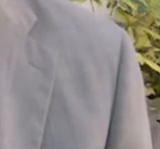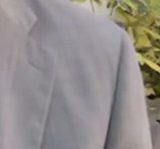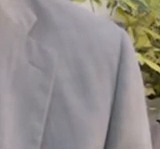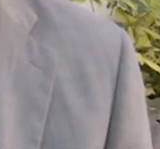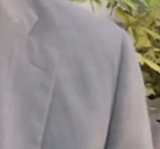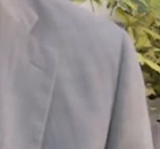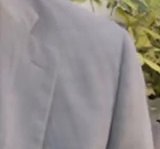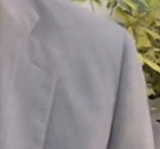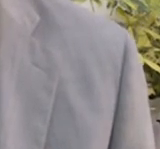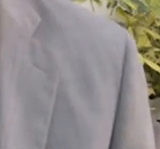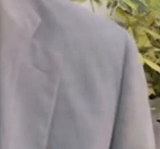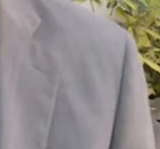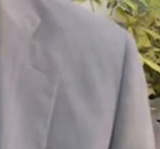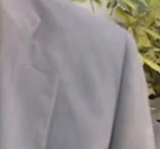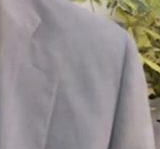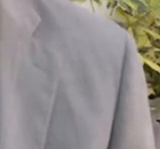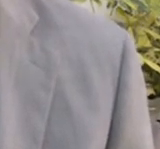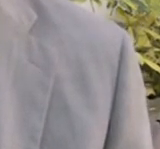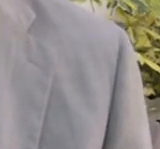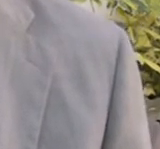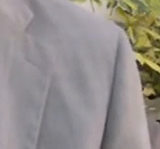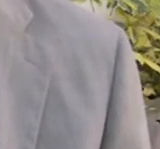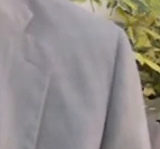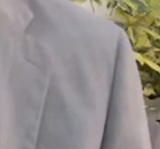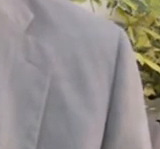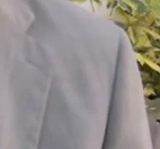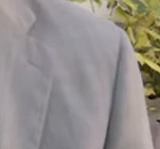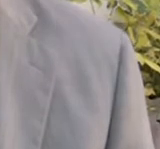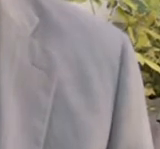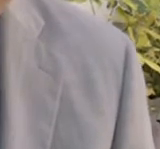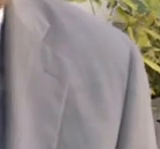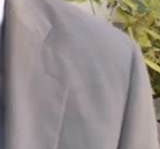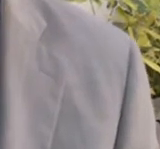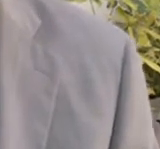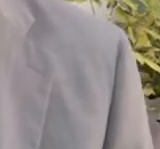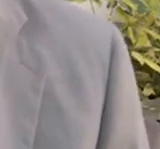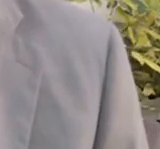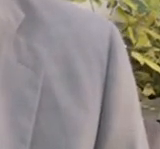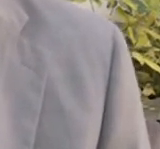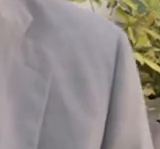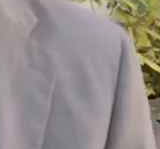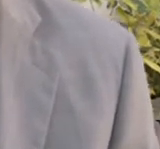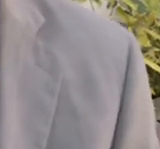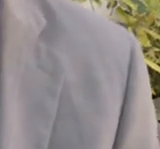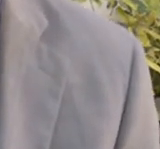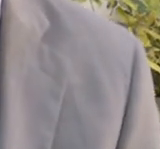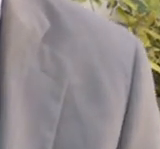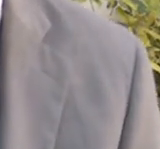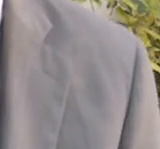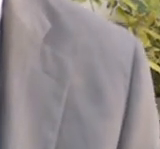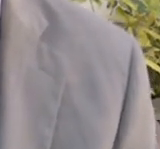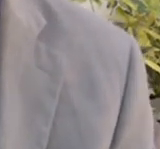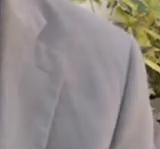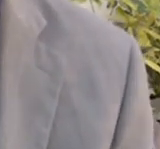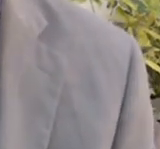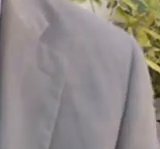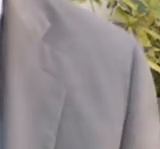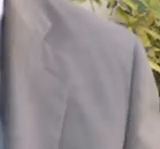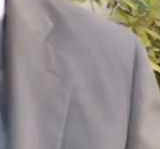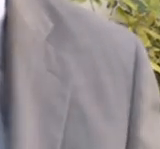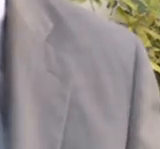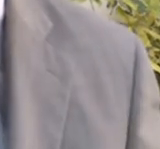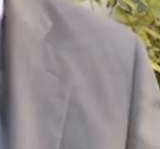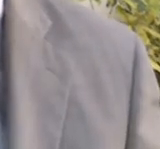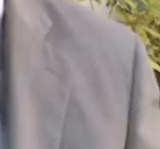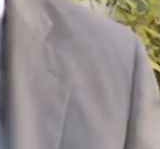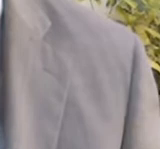de emprendimientos, a través de fortalecimiento del sector empresarial. Entonces usted tiene algunos indicadores que le invitan a pensar que